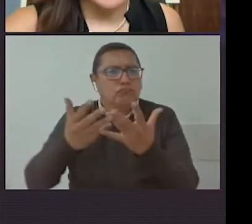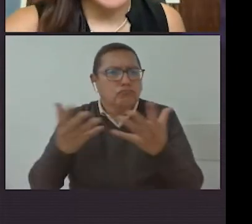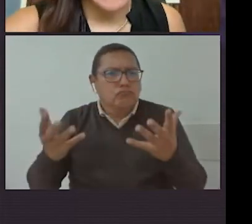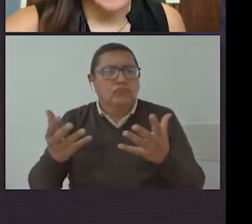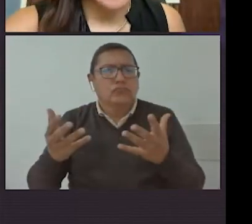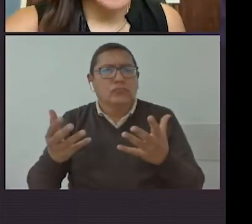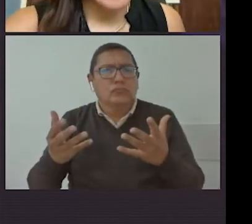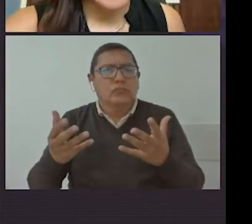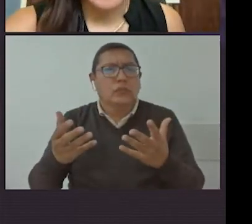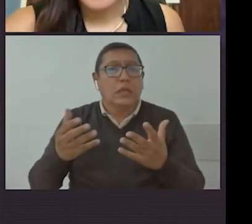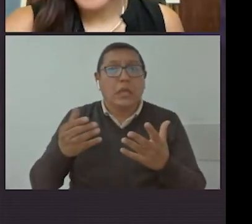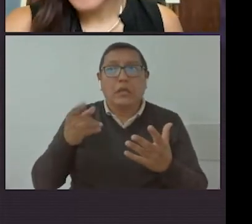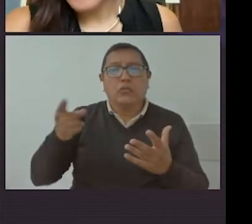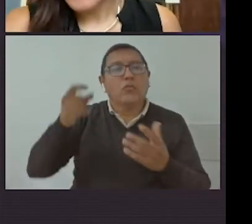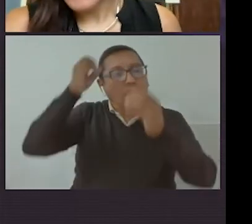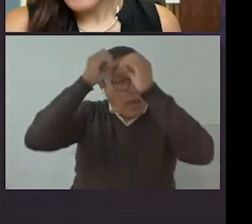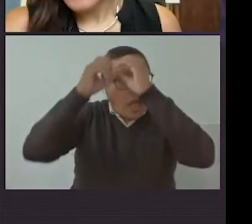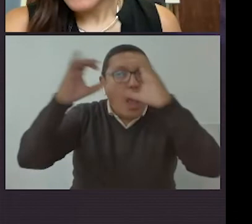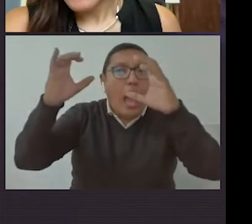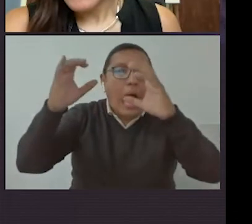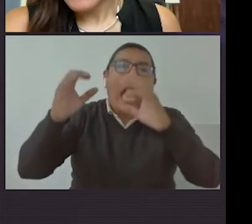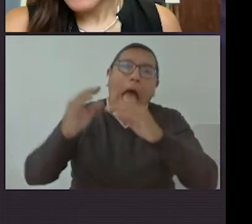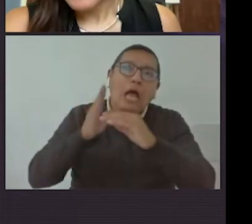tu pareja.